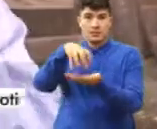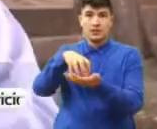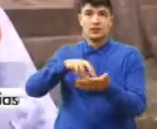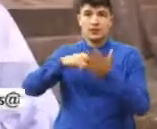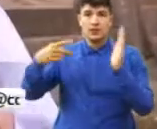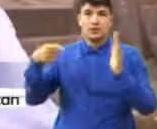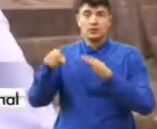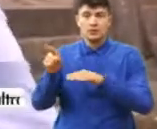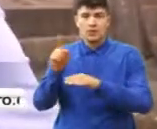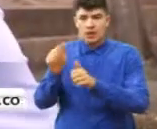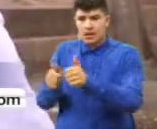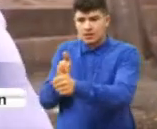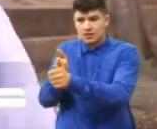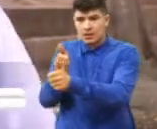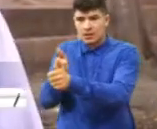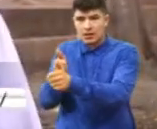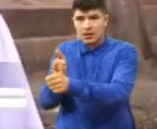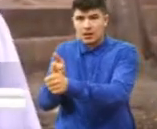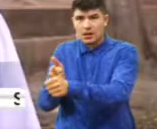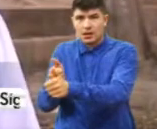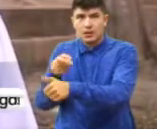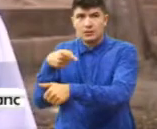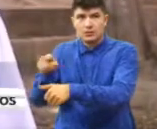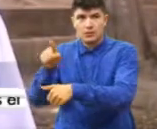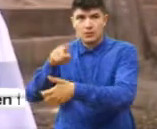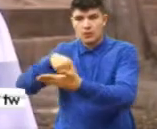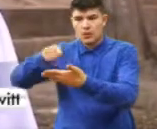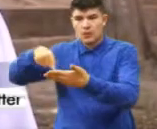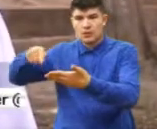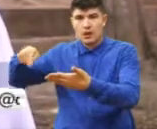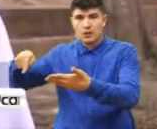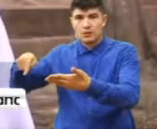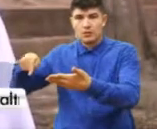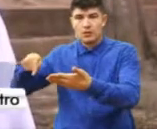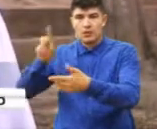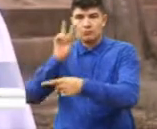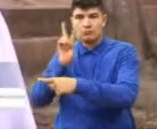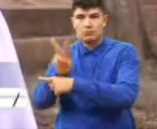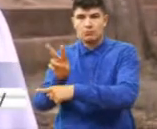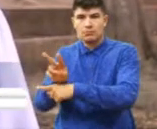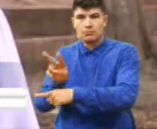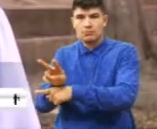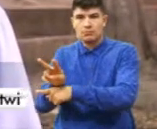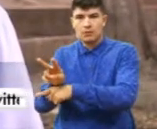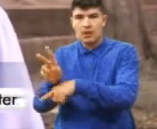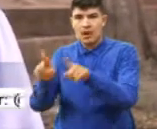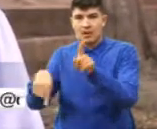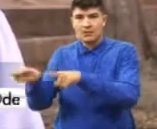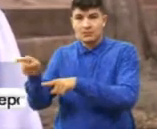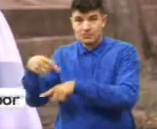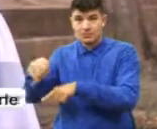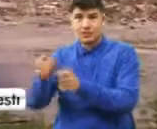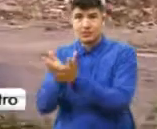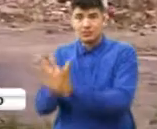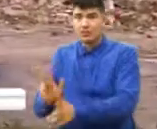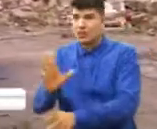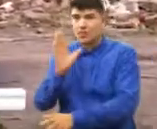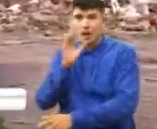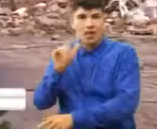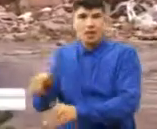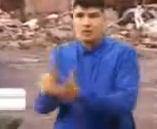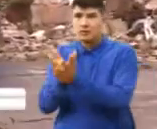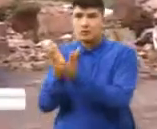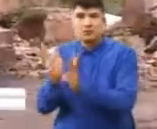el seguimiento al al contrato verifica que muchos de esos estudiantes no estaban estudiando